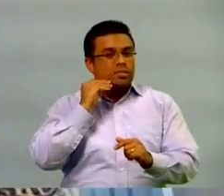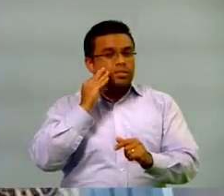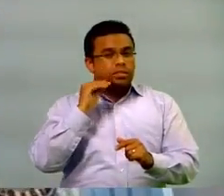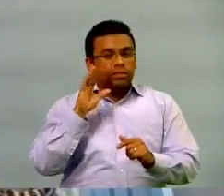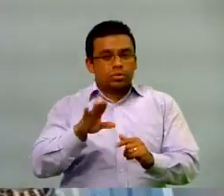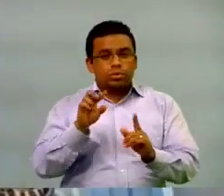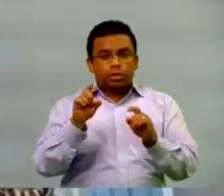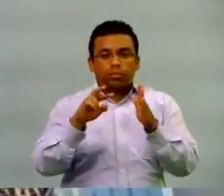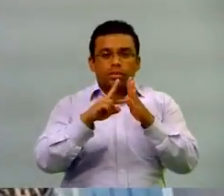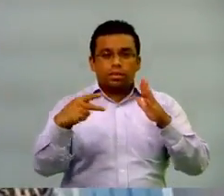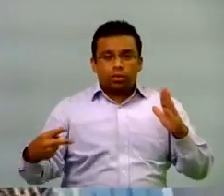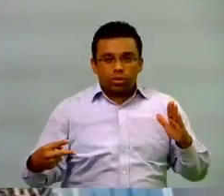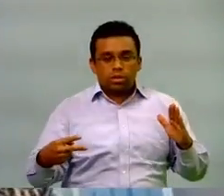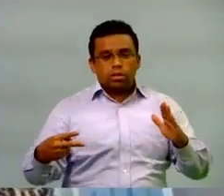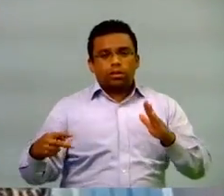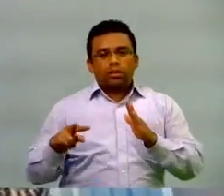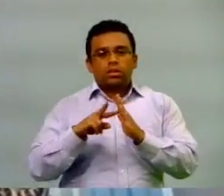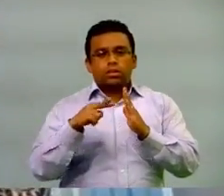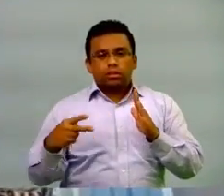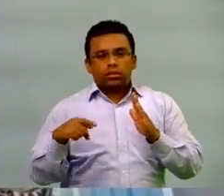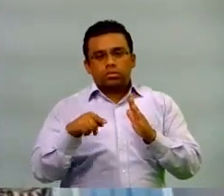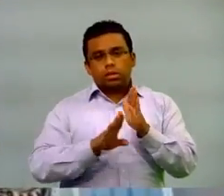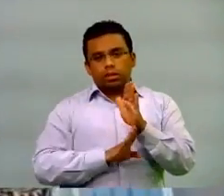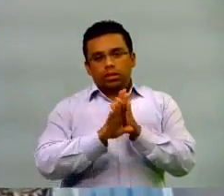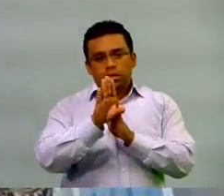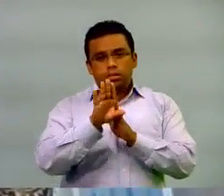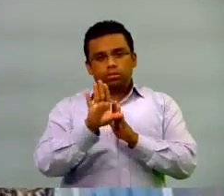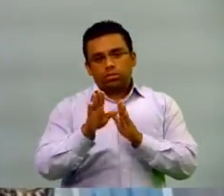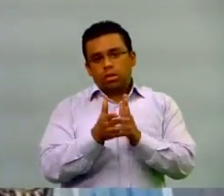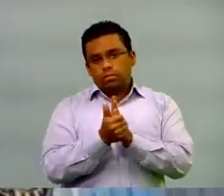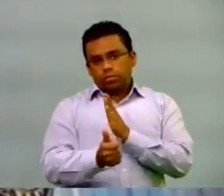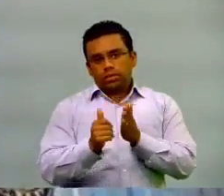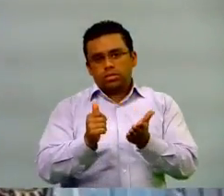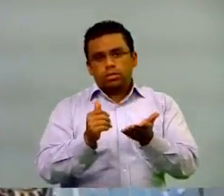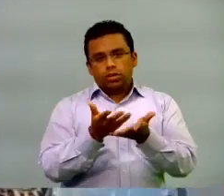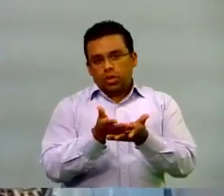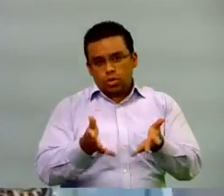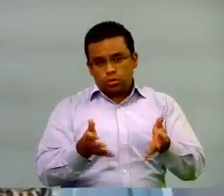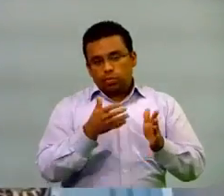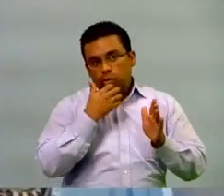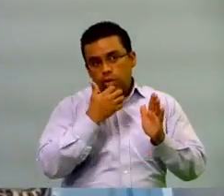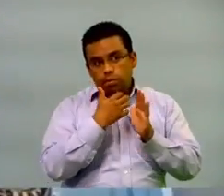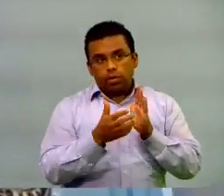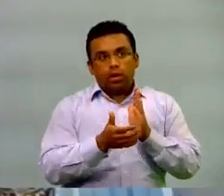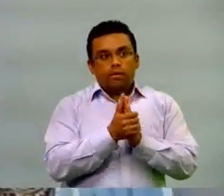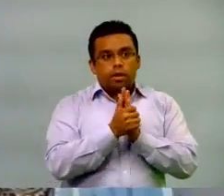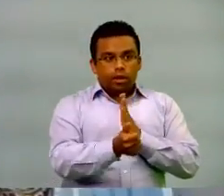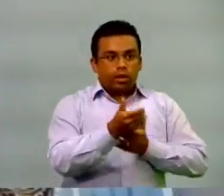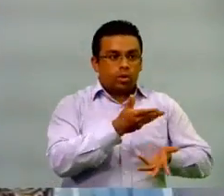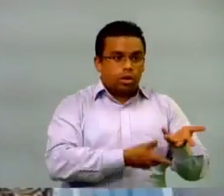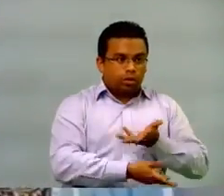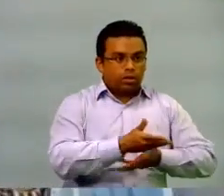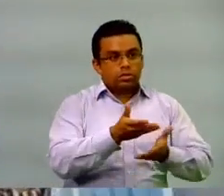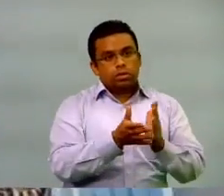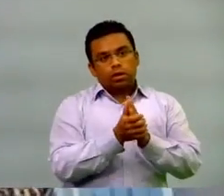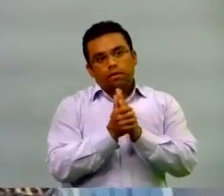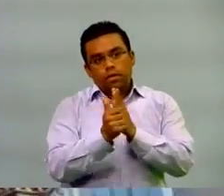integración de tecnología en el desarrollo de habilidades. Habilidades de colaboración, habilidades de